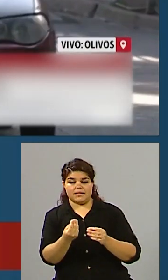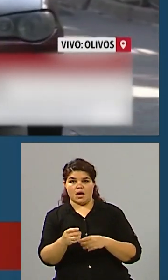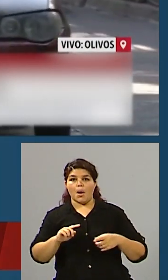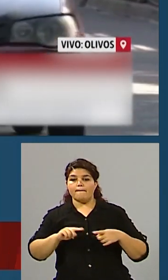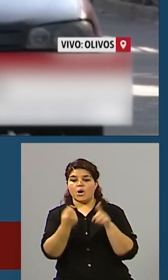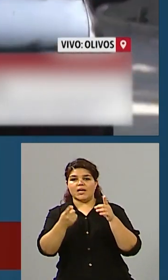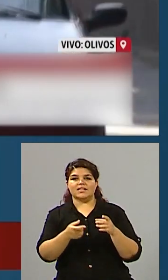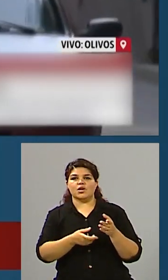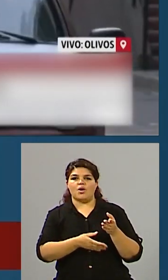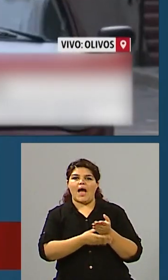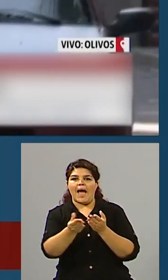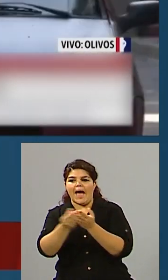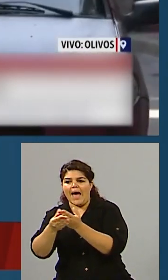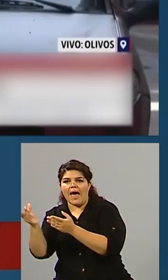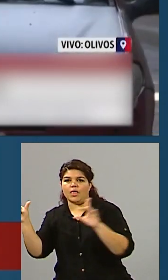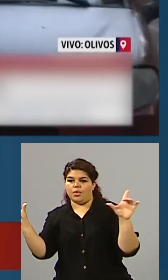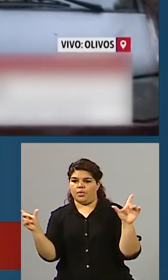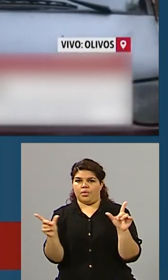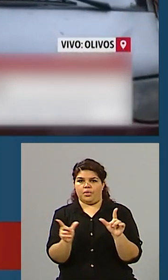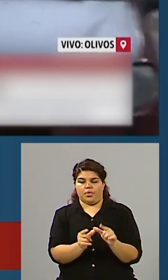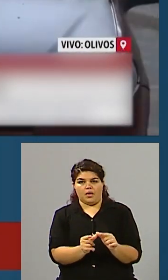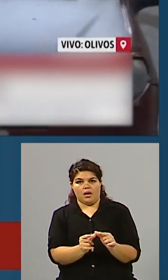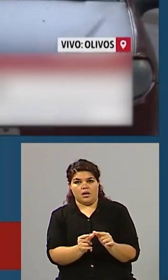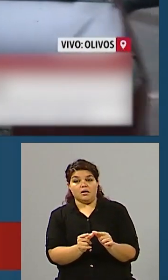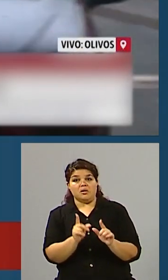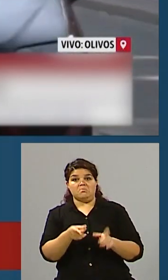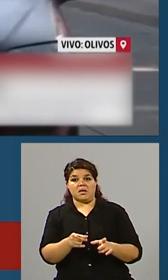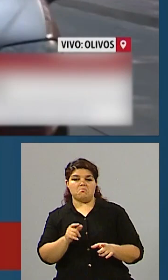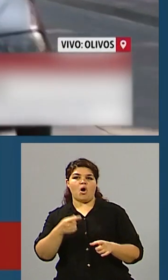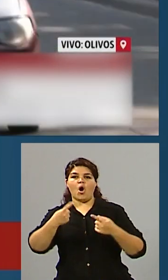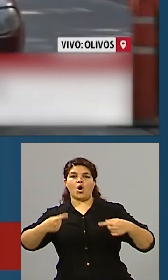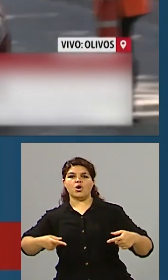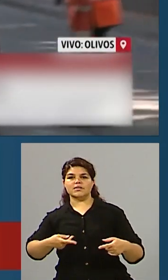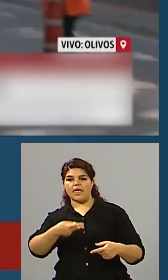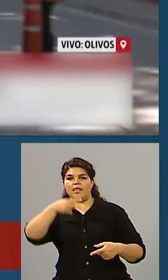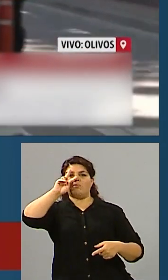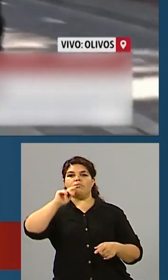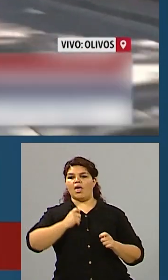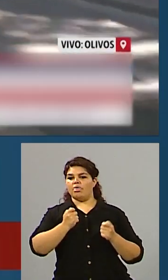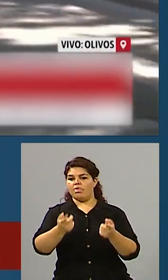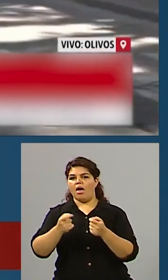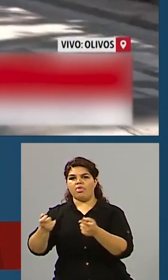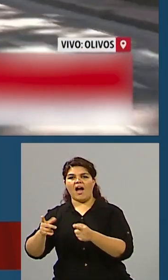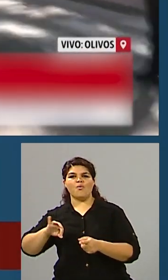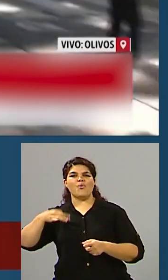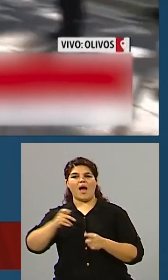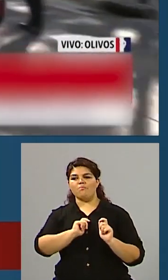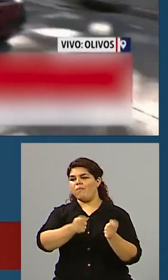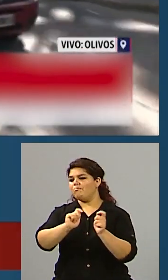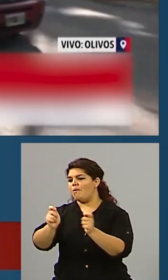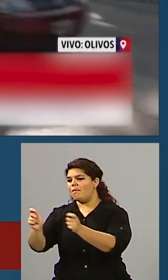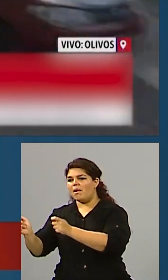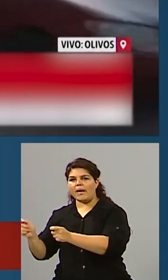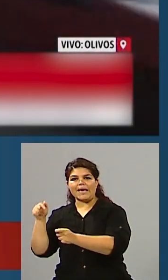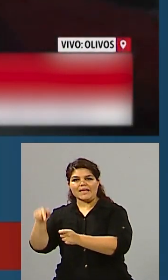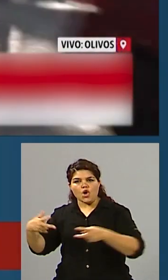que efectivamente va a poder quitar los privilegios de la casta, cosa que hasta el momento no estaría haciendo, porque en el fondo lo que ha hecho en